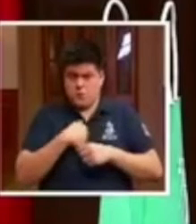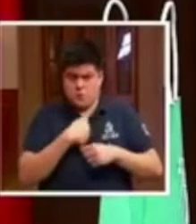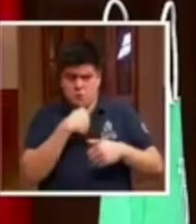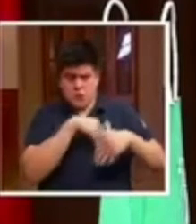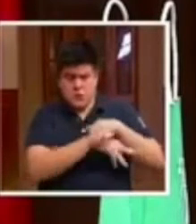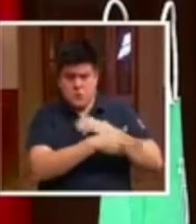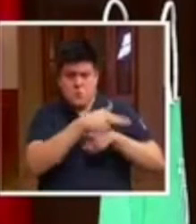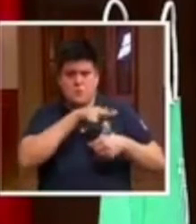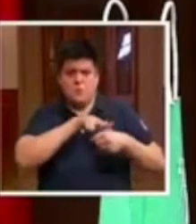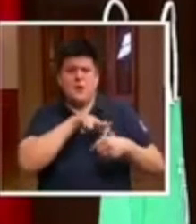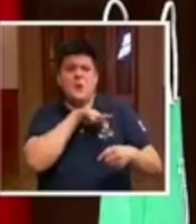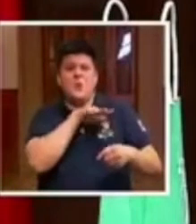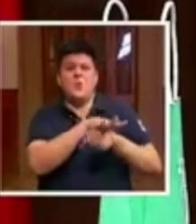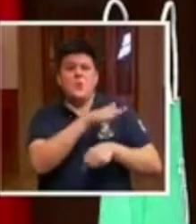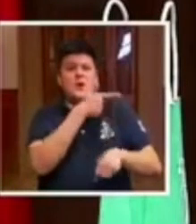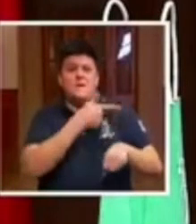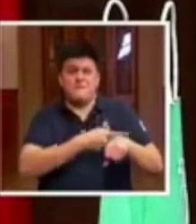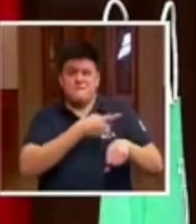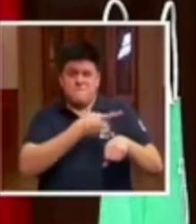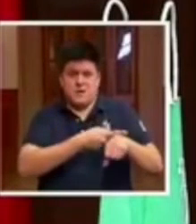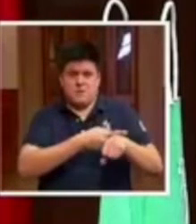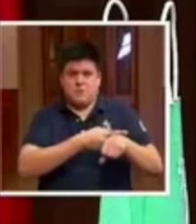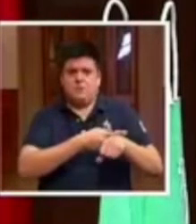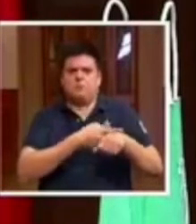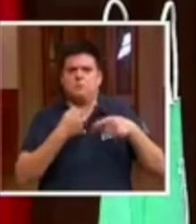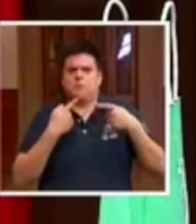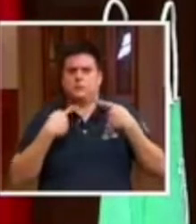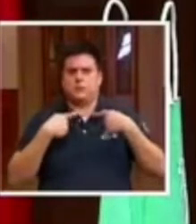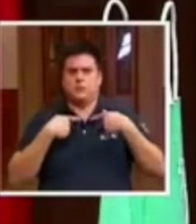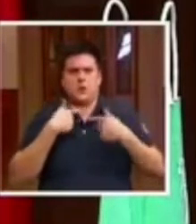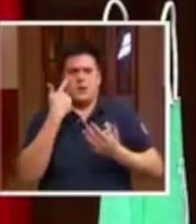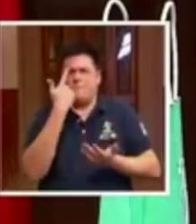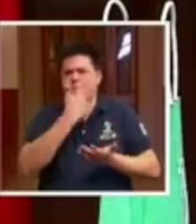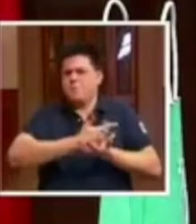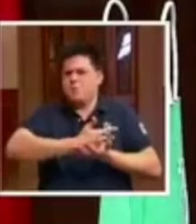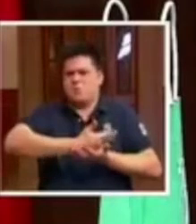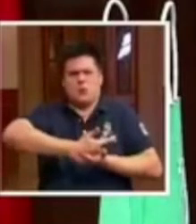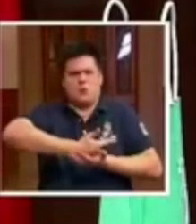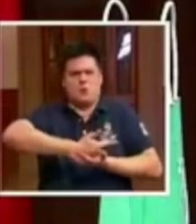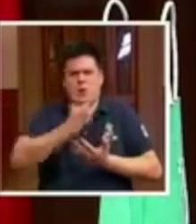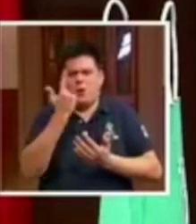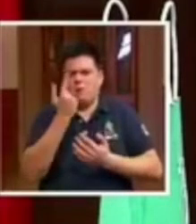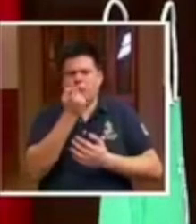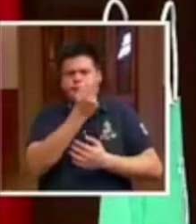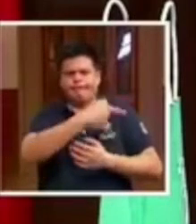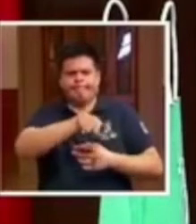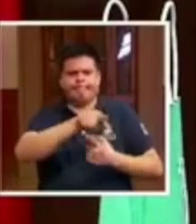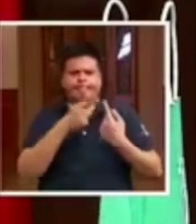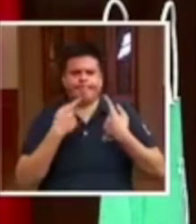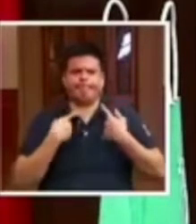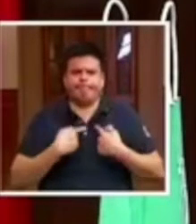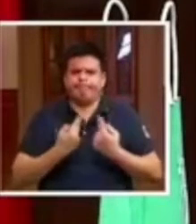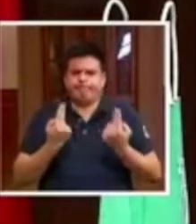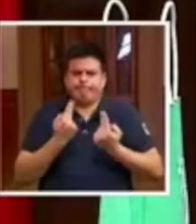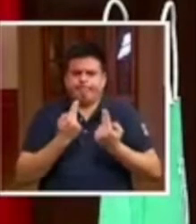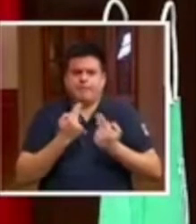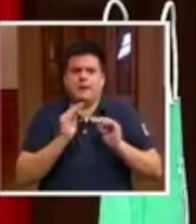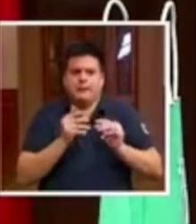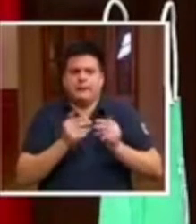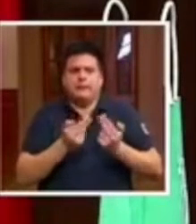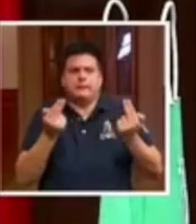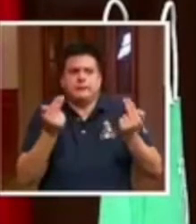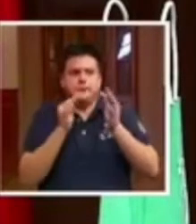momento en los hospitales son pacientes muy graves que llegan ya requiriendo altas concentraciones